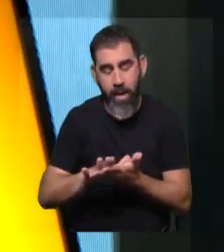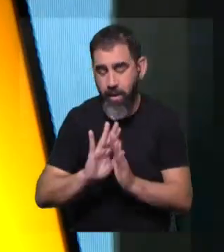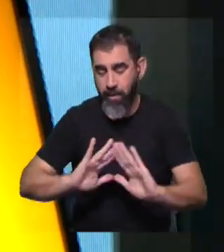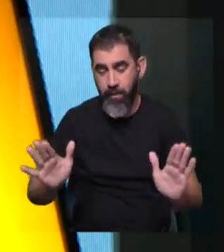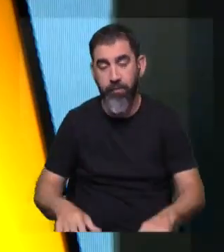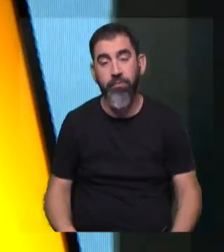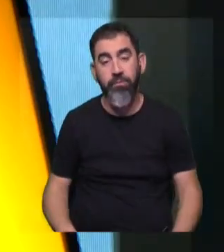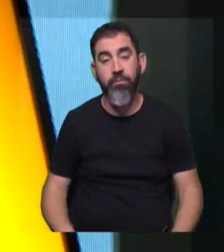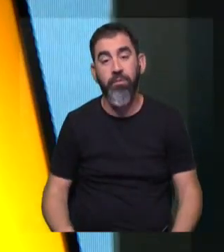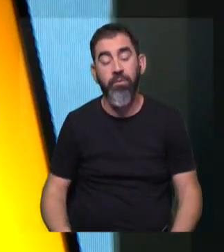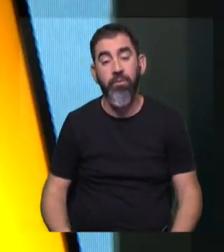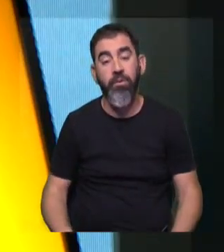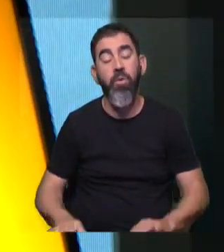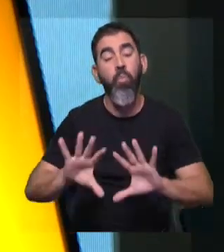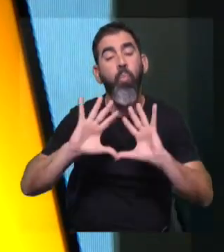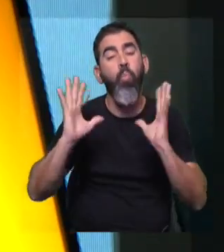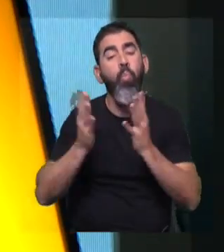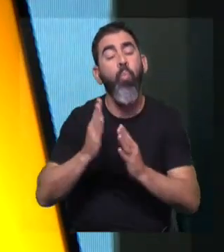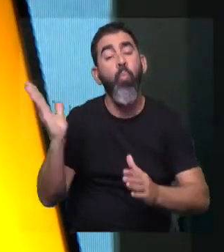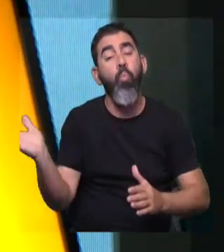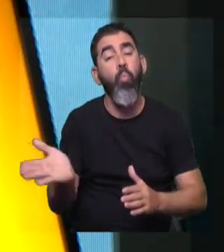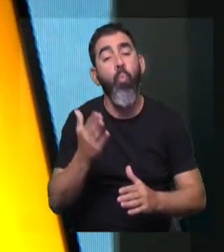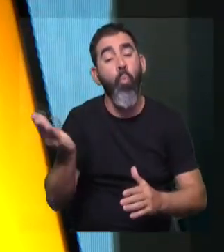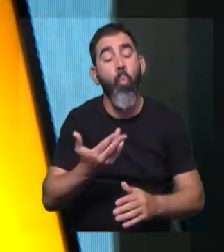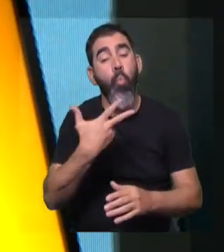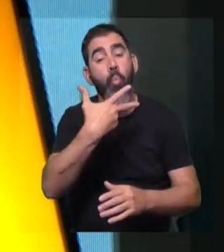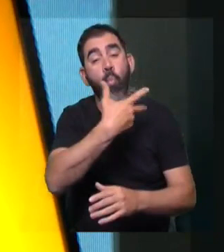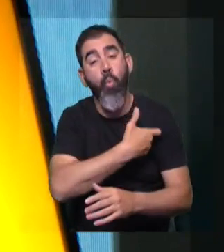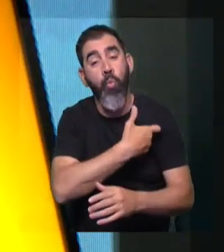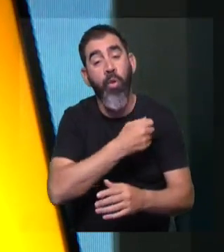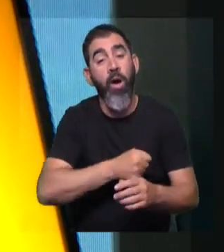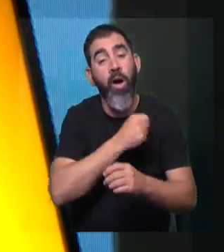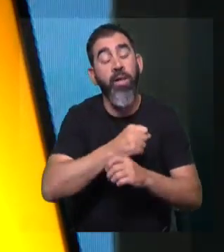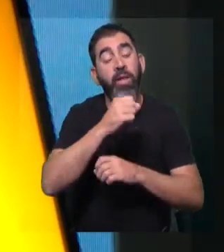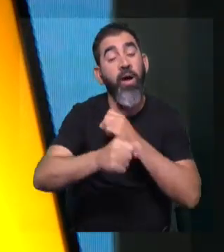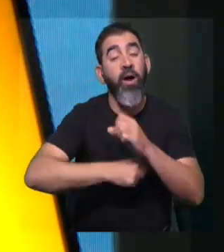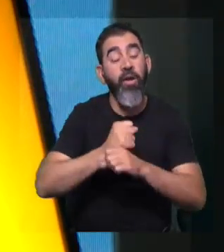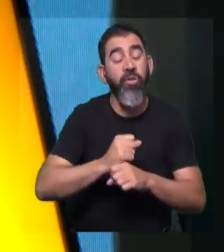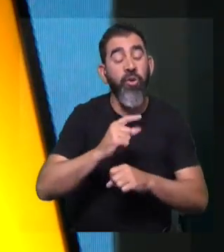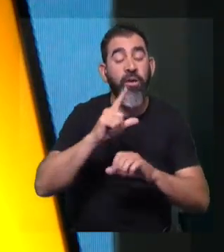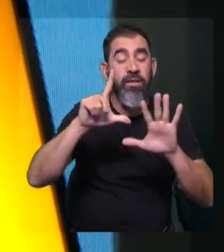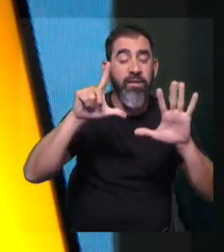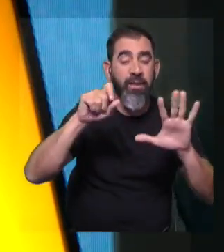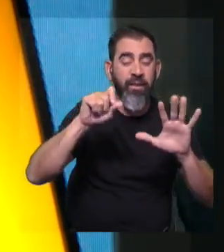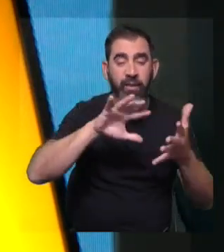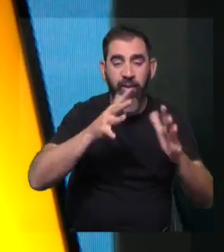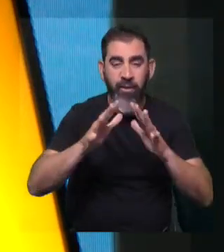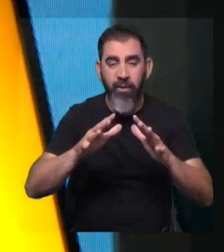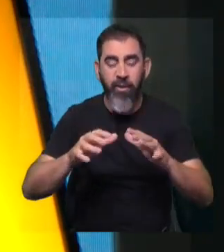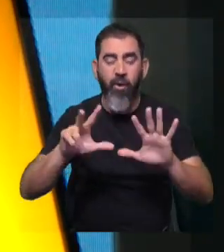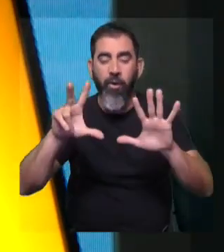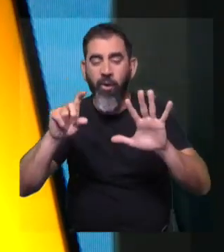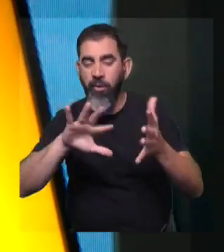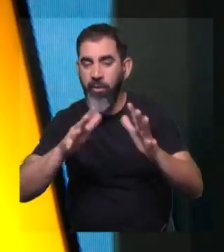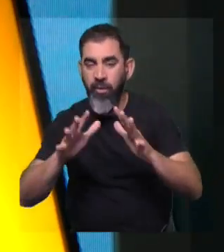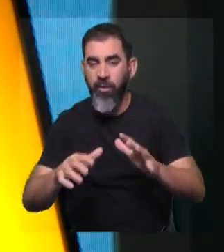el mundo, la producción de vacunas hasta la década del 70, más o menos, o de los 80